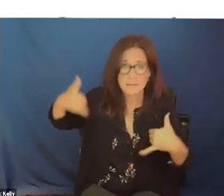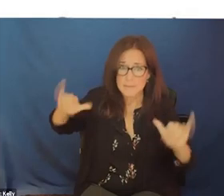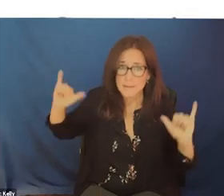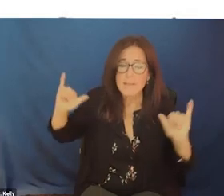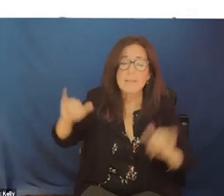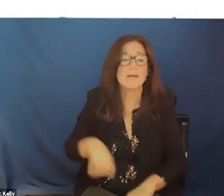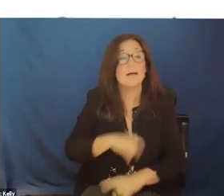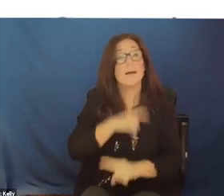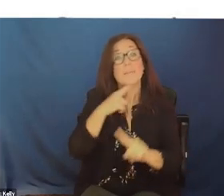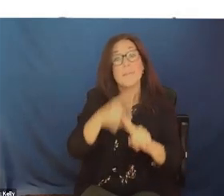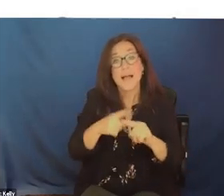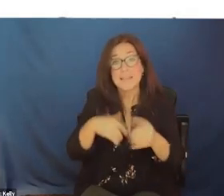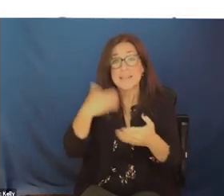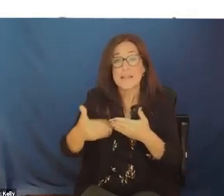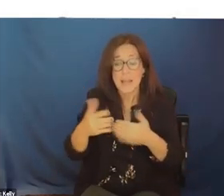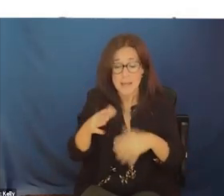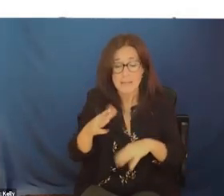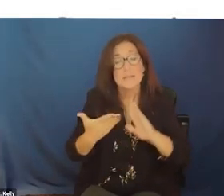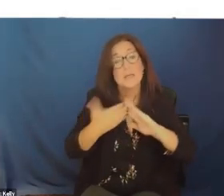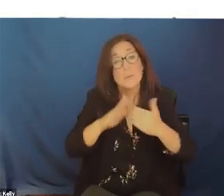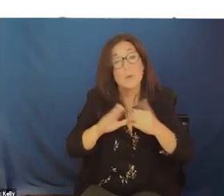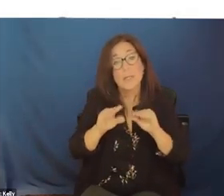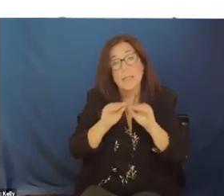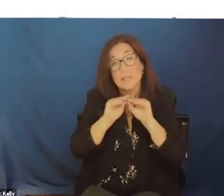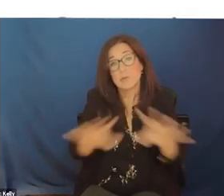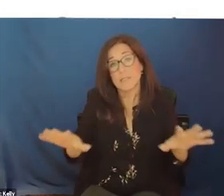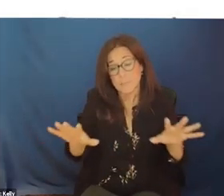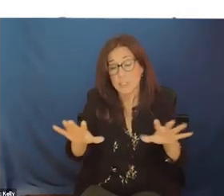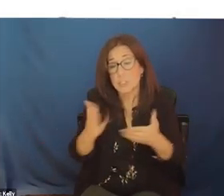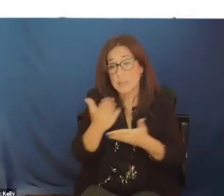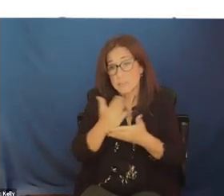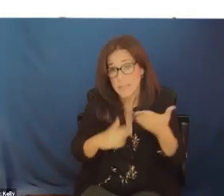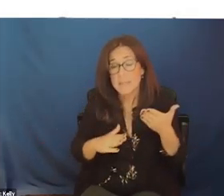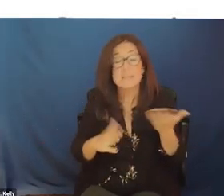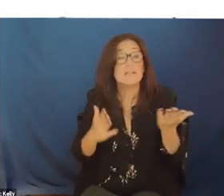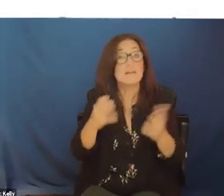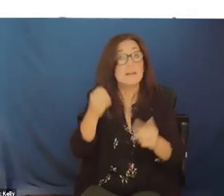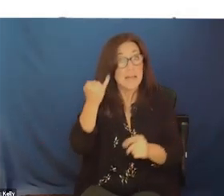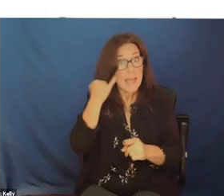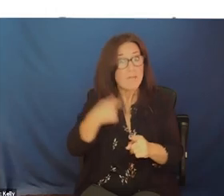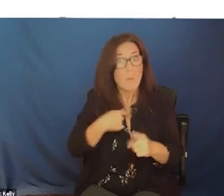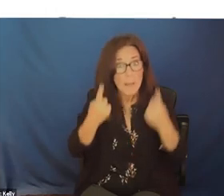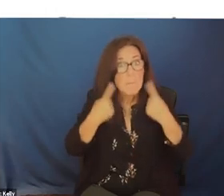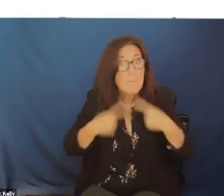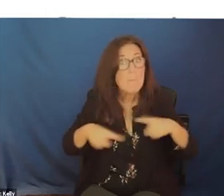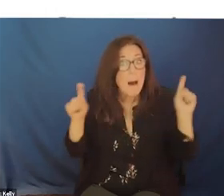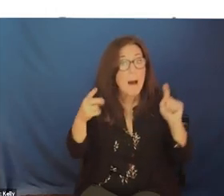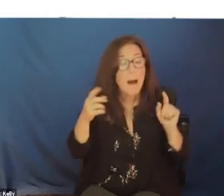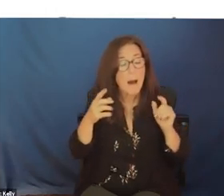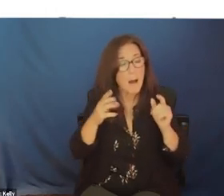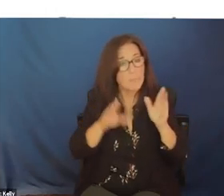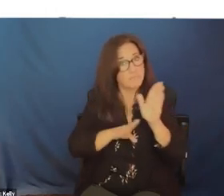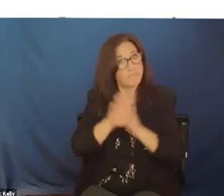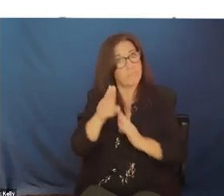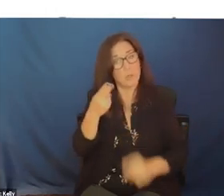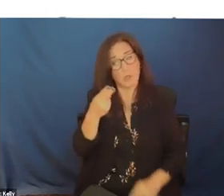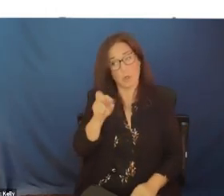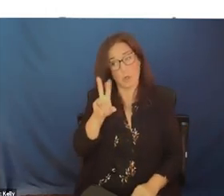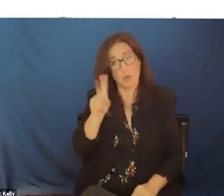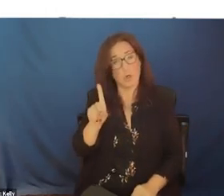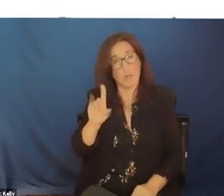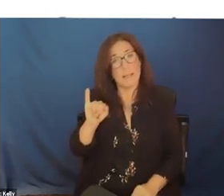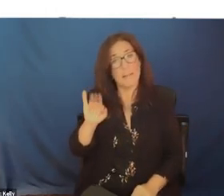tenemos que tener en cuenta la transmisión en la comunidad tan pronto lleguemos a un punto en que todas las personas estén inmunes